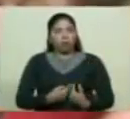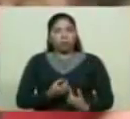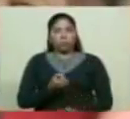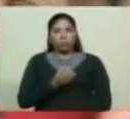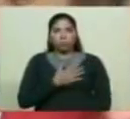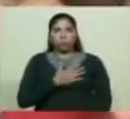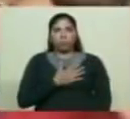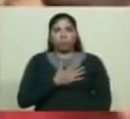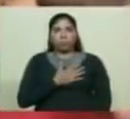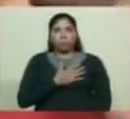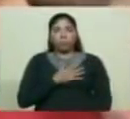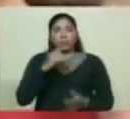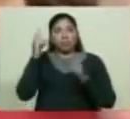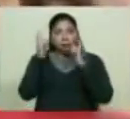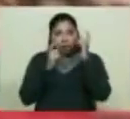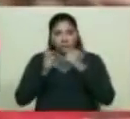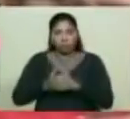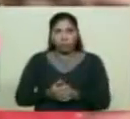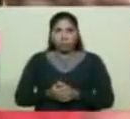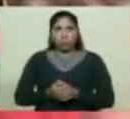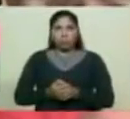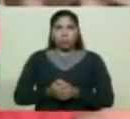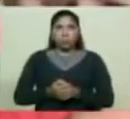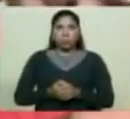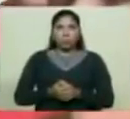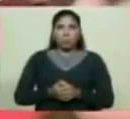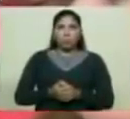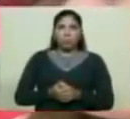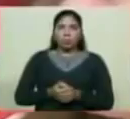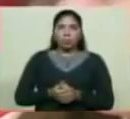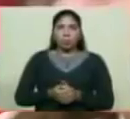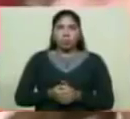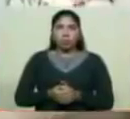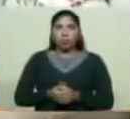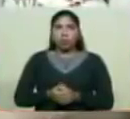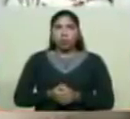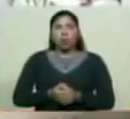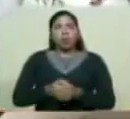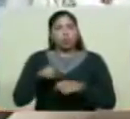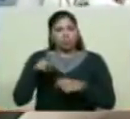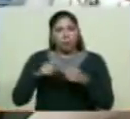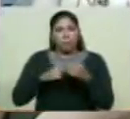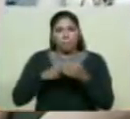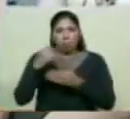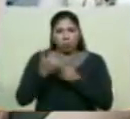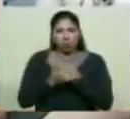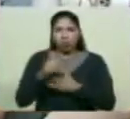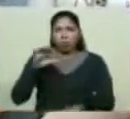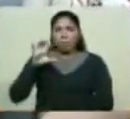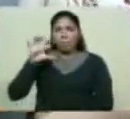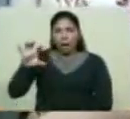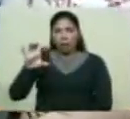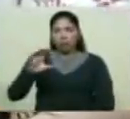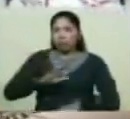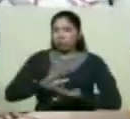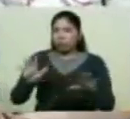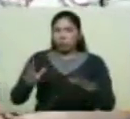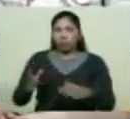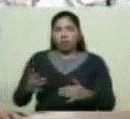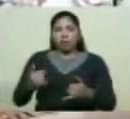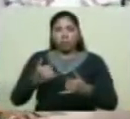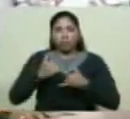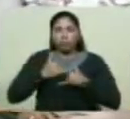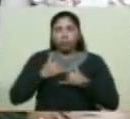nuestro comandante eterno nos dejó en el plan de la patria que la defensa de nuestra independencia es